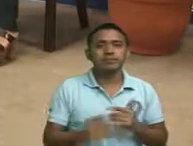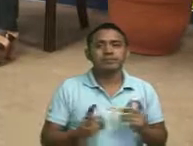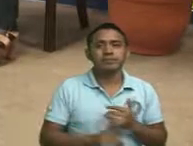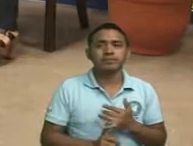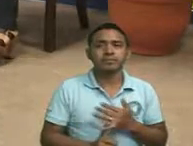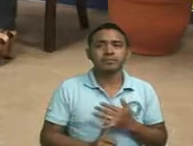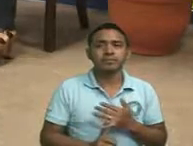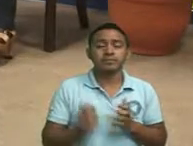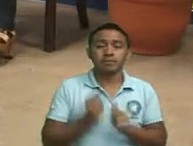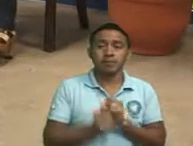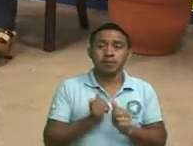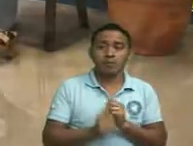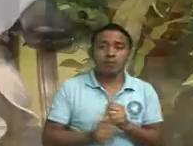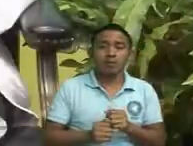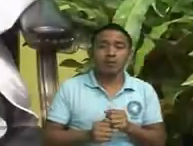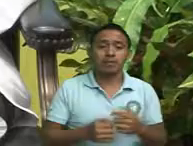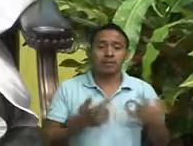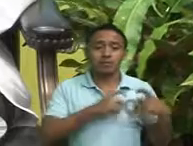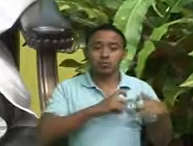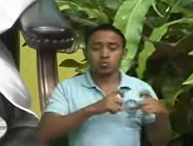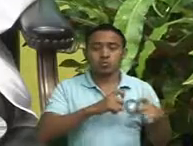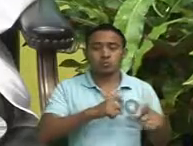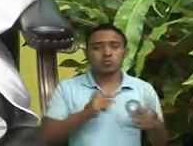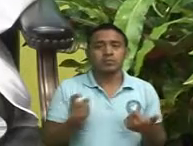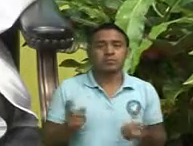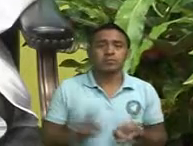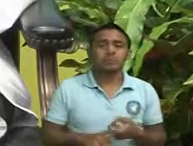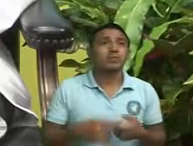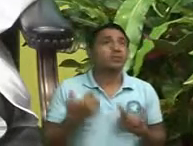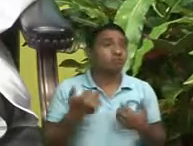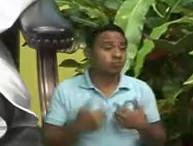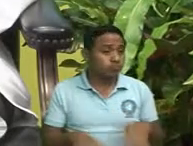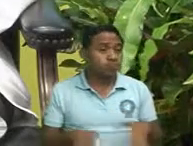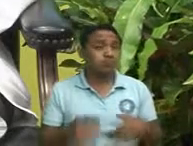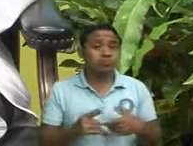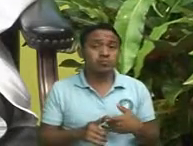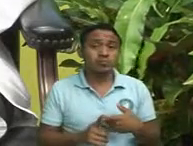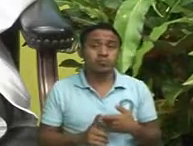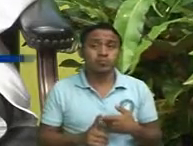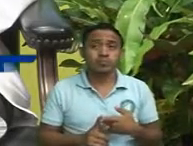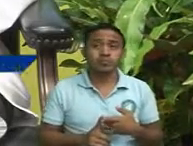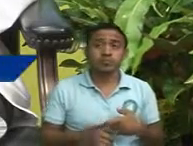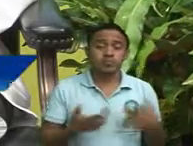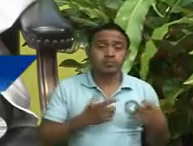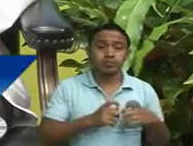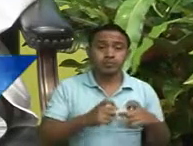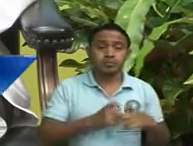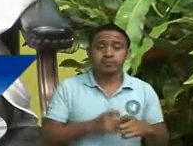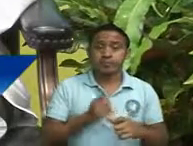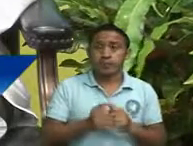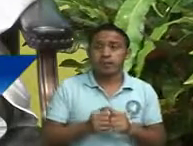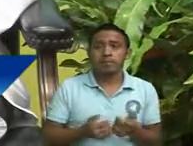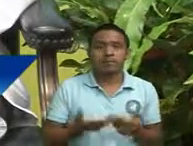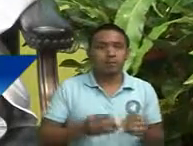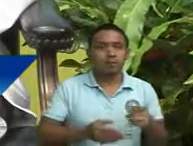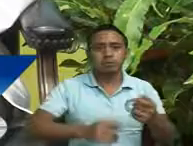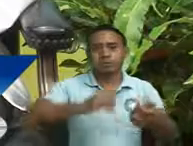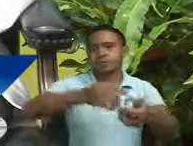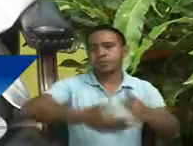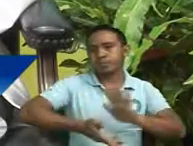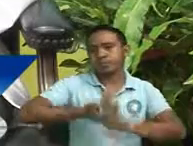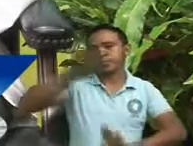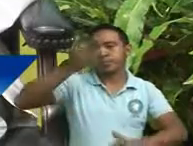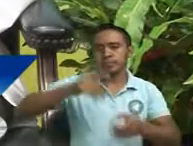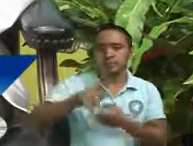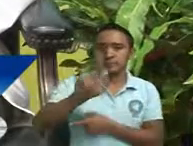diabetes. Problemas cardiovasculares, ¿ya? Te puede dar un infarto, ¿ya? Colesterol alto,